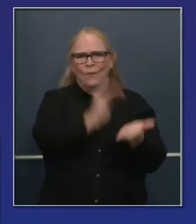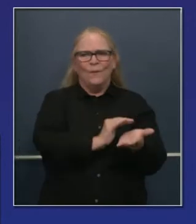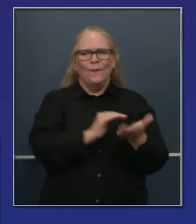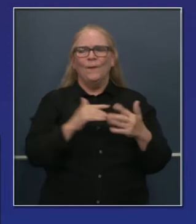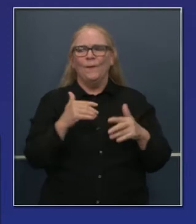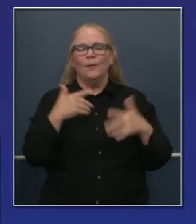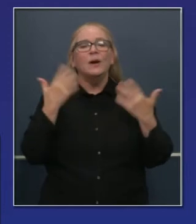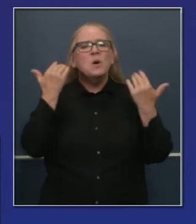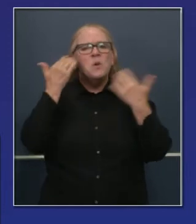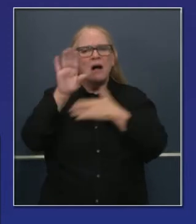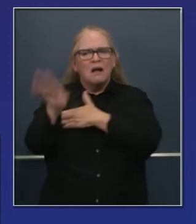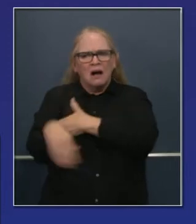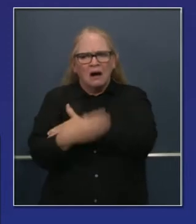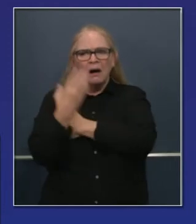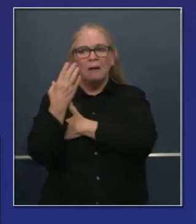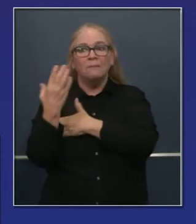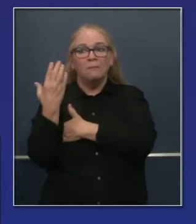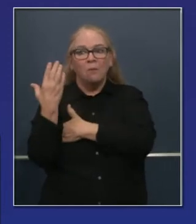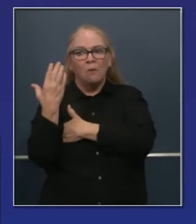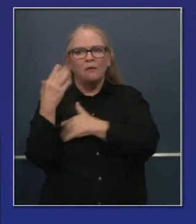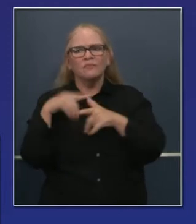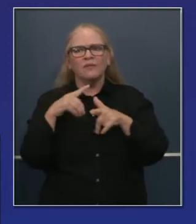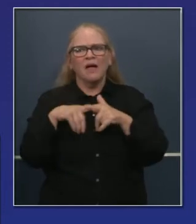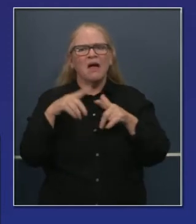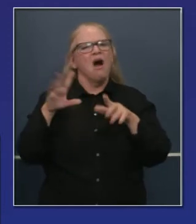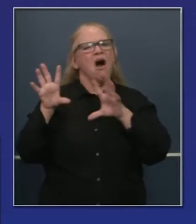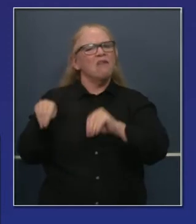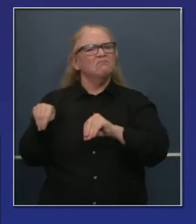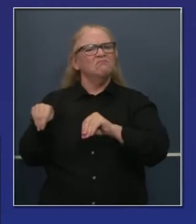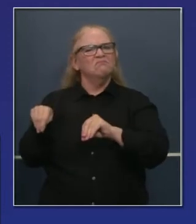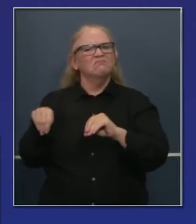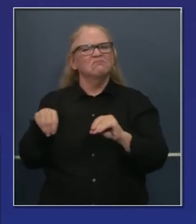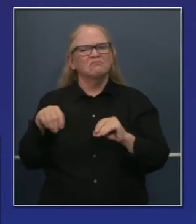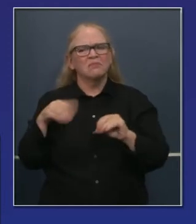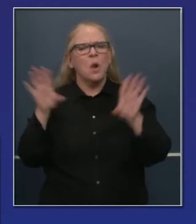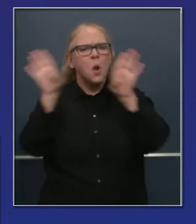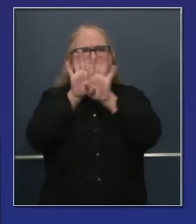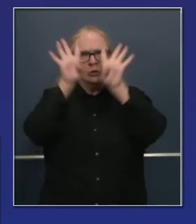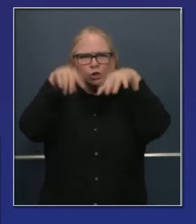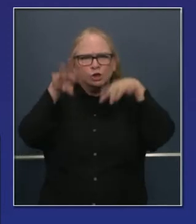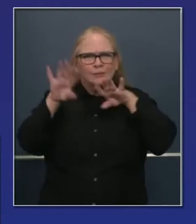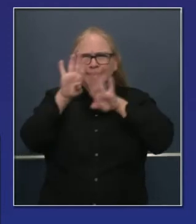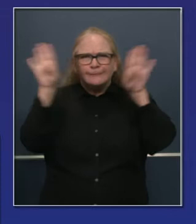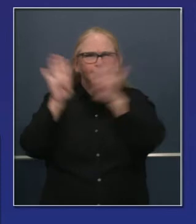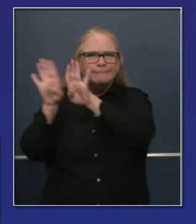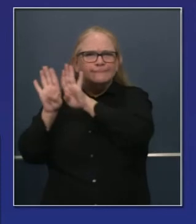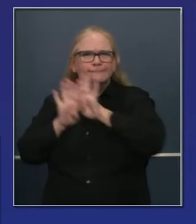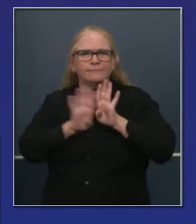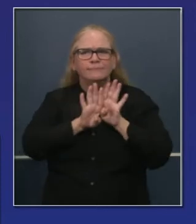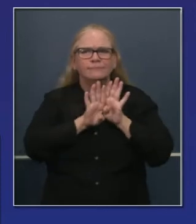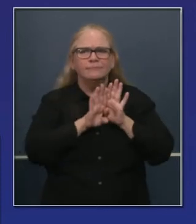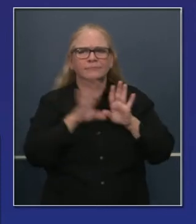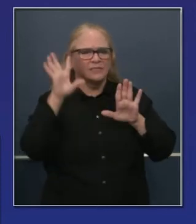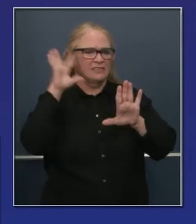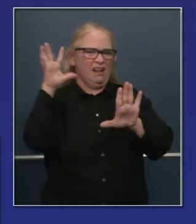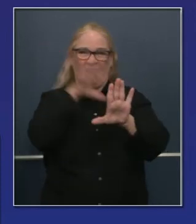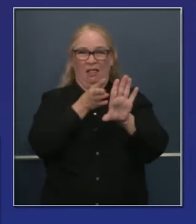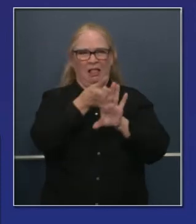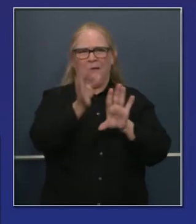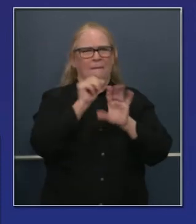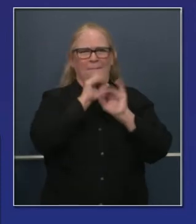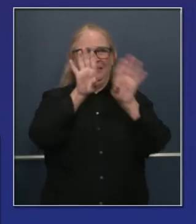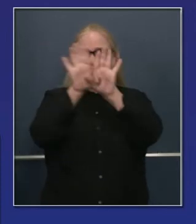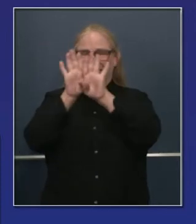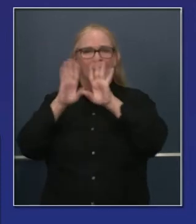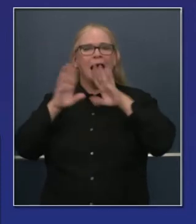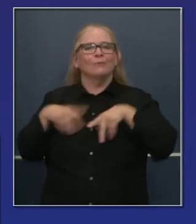enfriar sus casas y oficinas durante las noches y en la mañana cierren esas persianas y cortinas para que no entre el